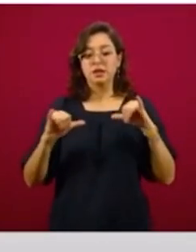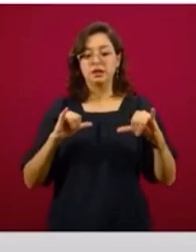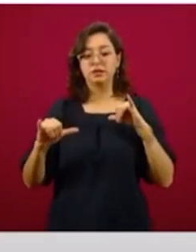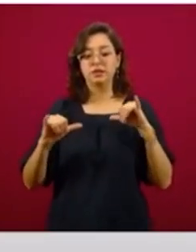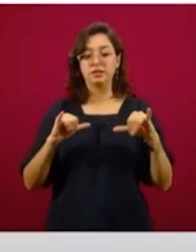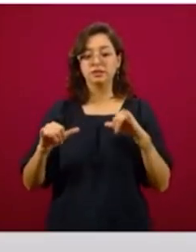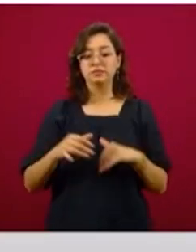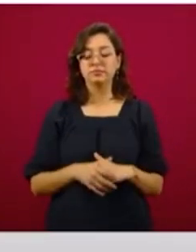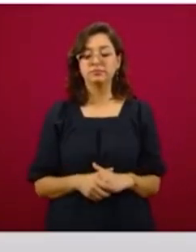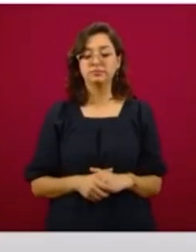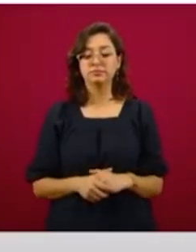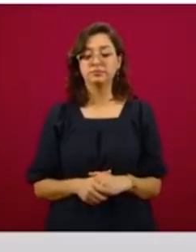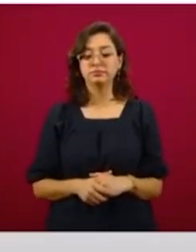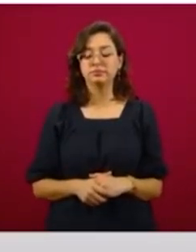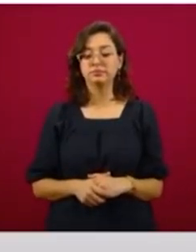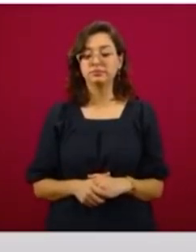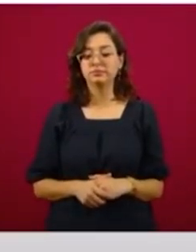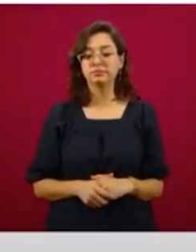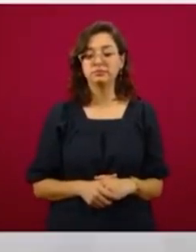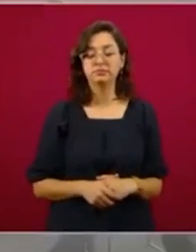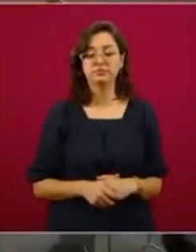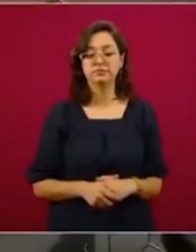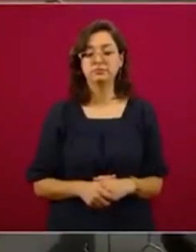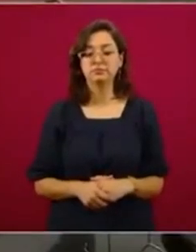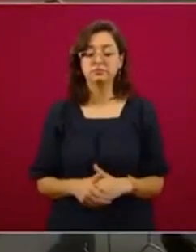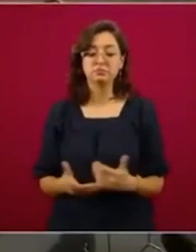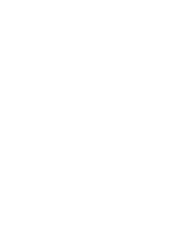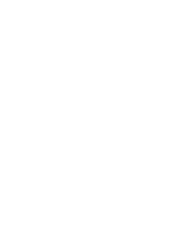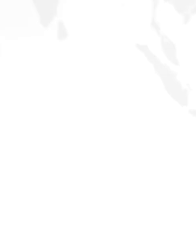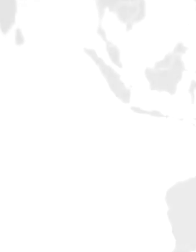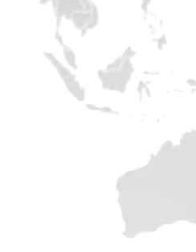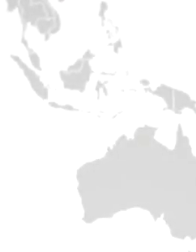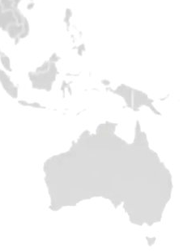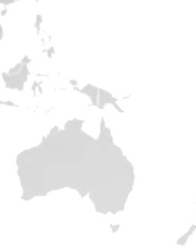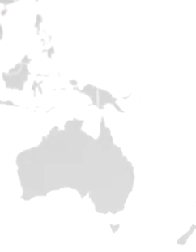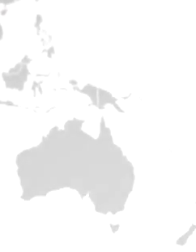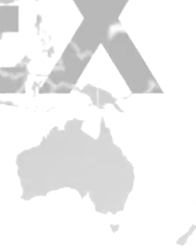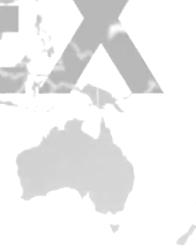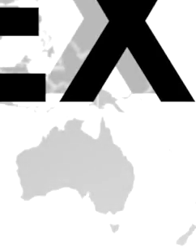entonces y no reconocía hay una una más